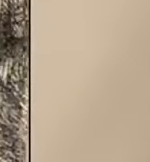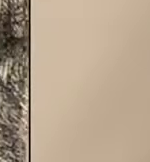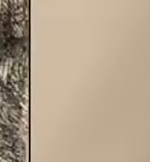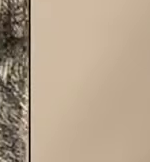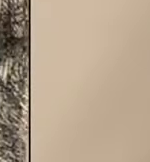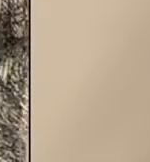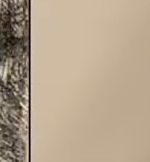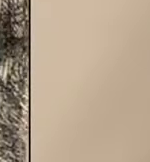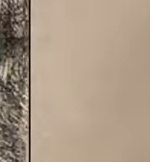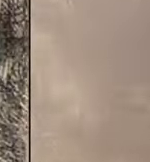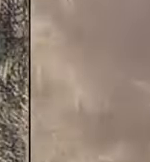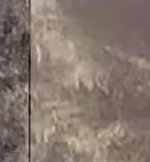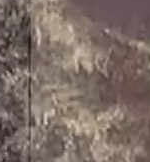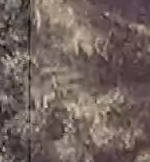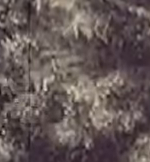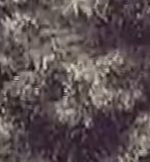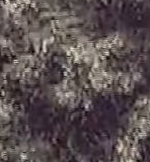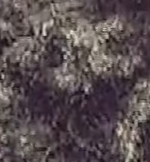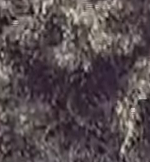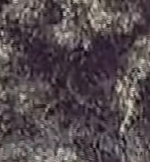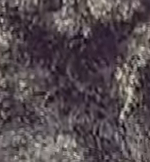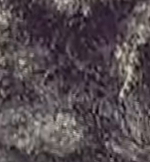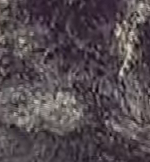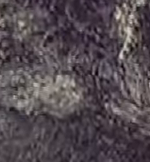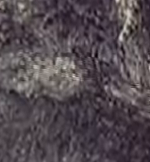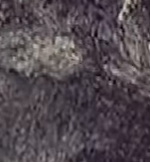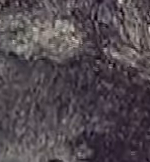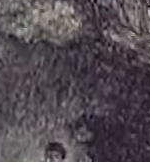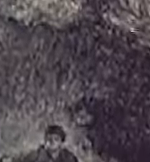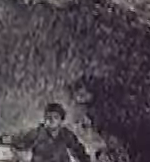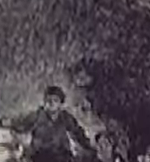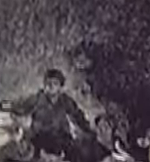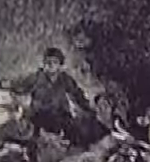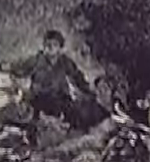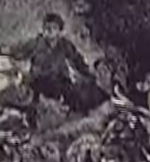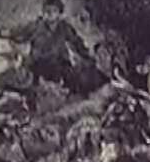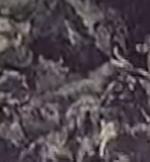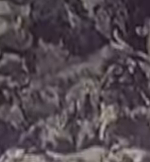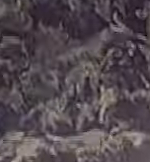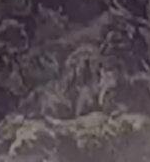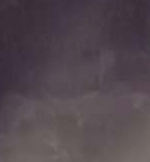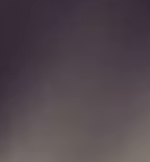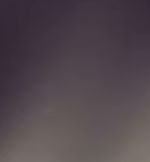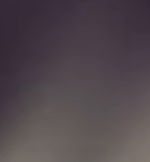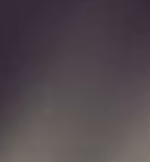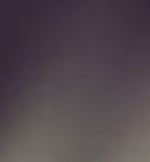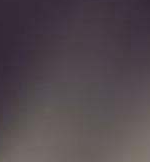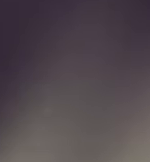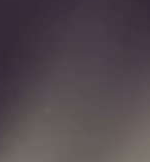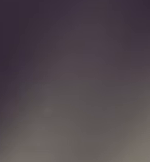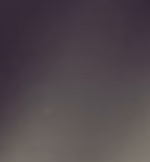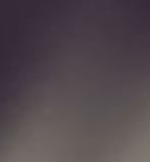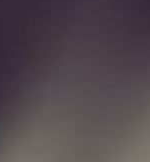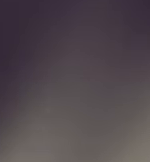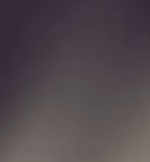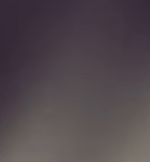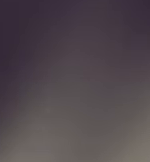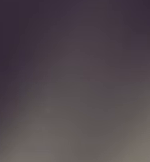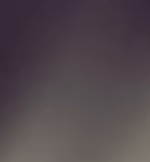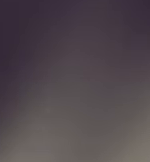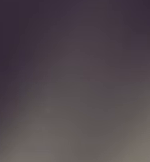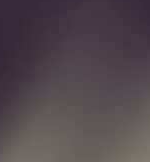un excelente grabador al producir alrededor de 1500 dibujos y unos 400 grabados, en los que predomina la acción,